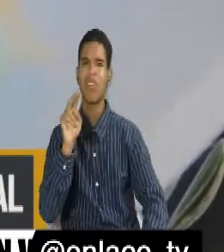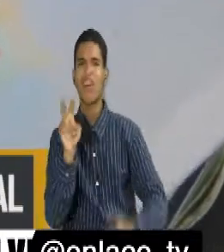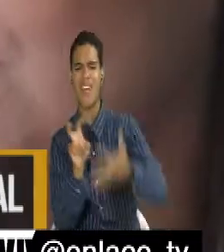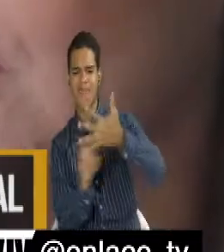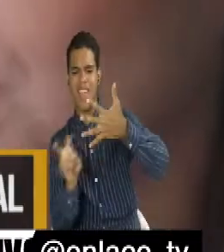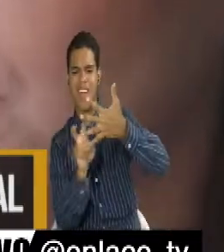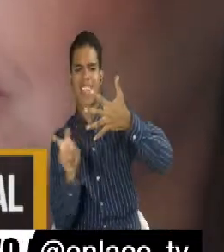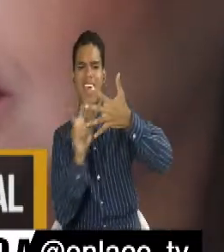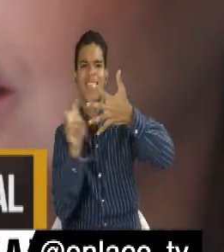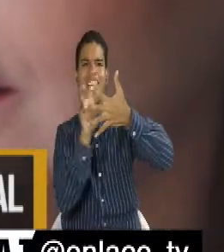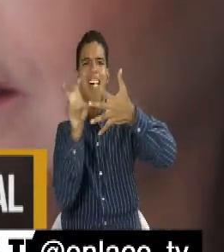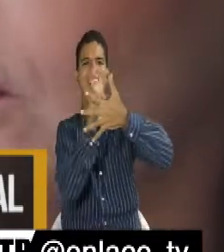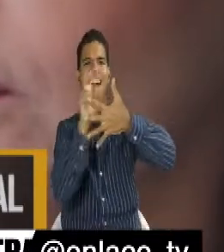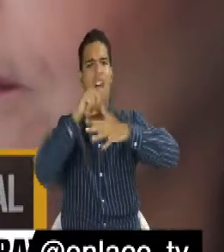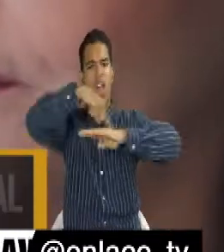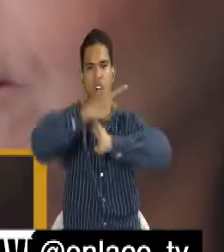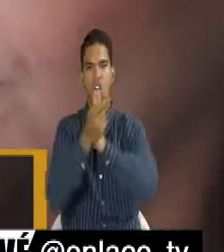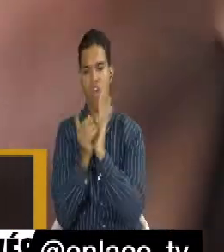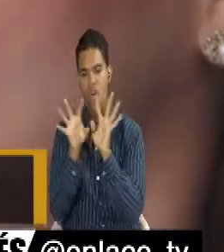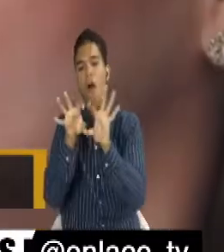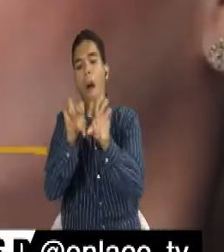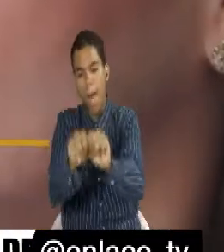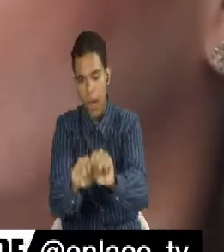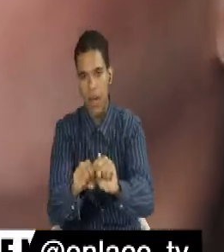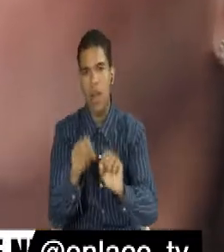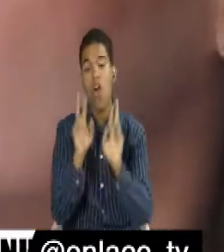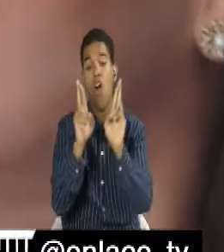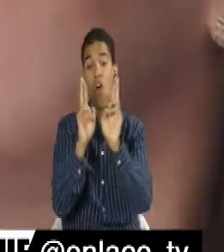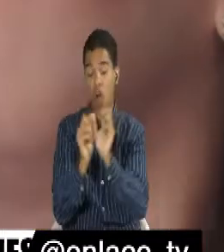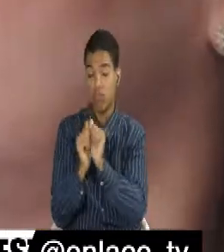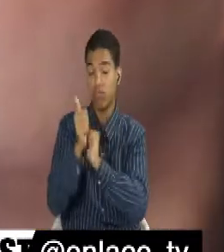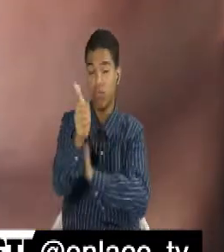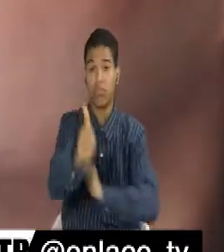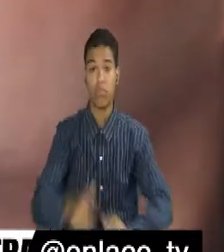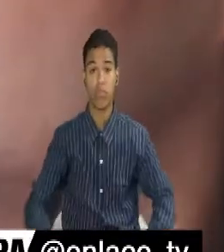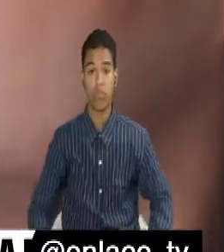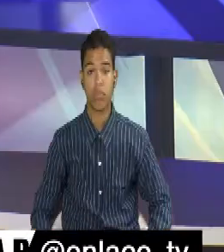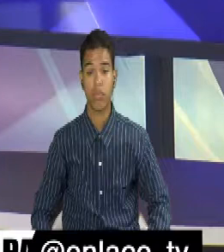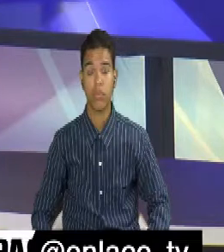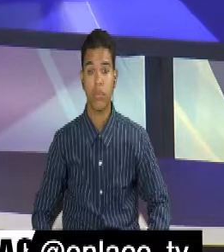a cabo la clausura del 18º concurso del cuento ecológico.